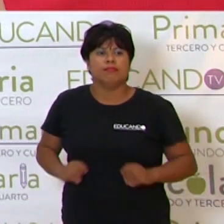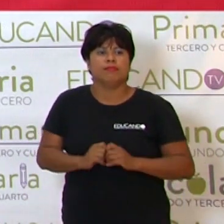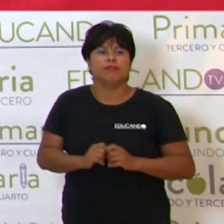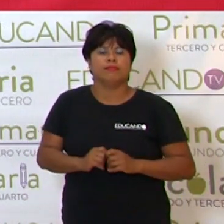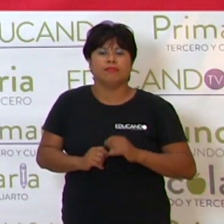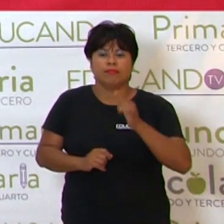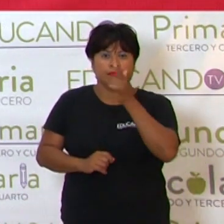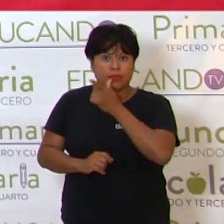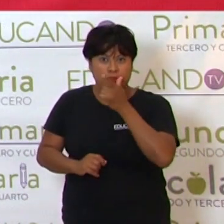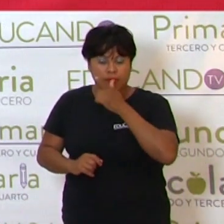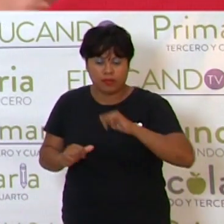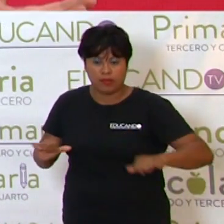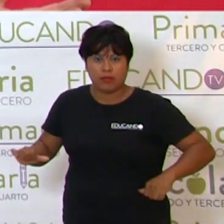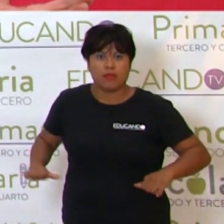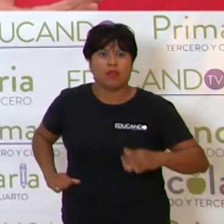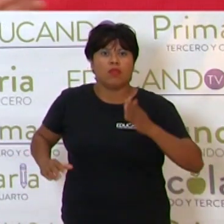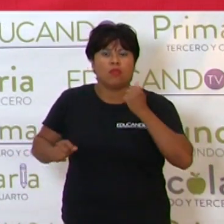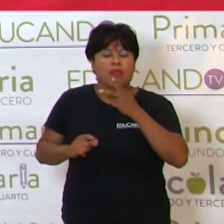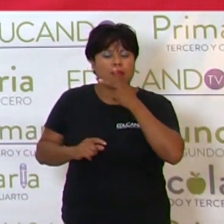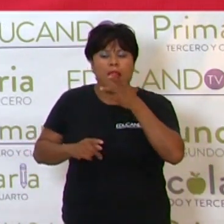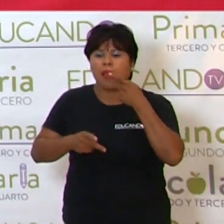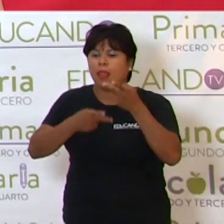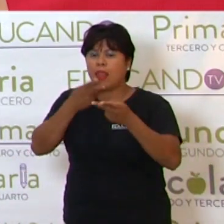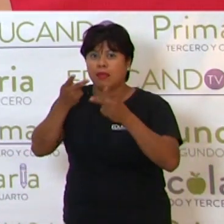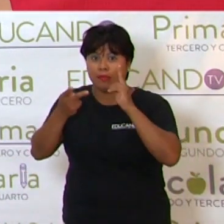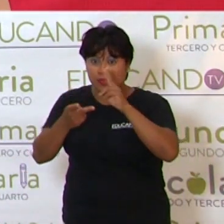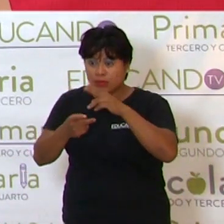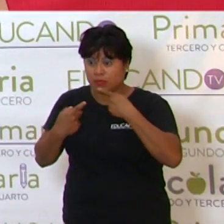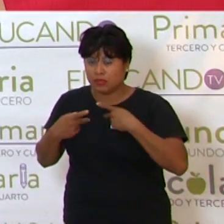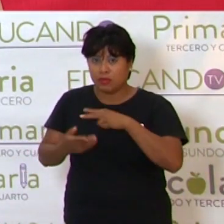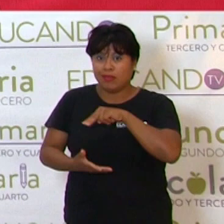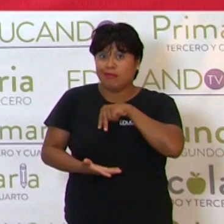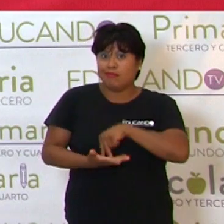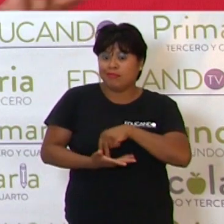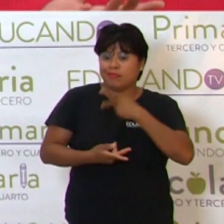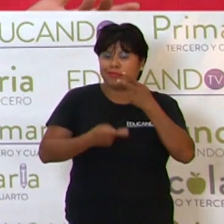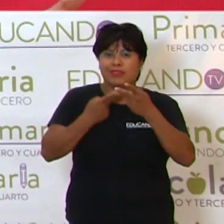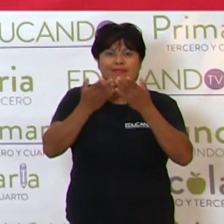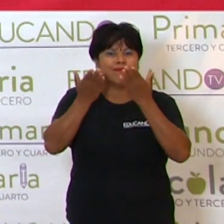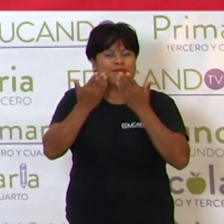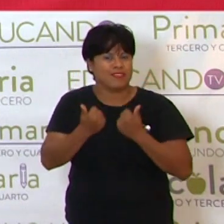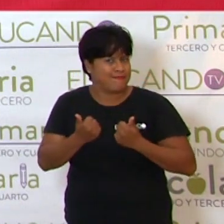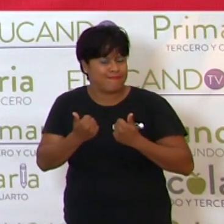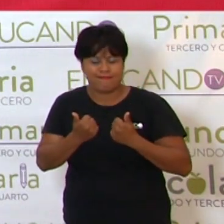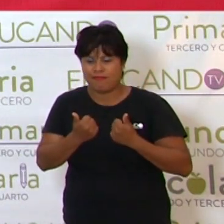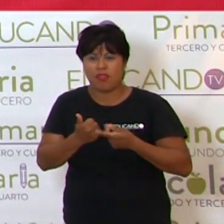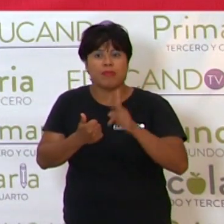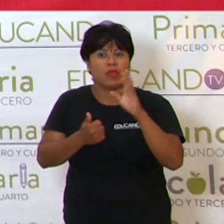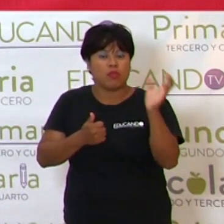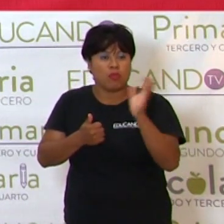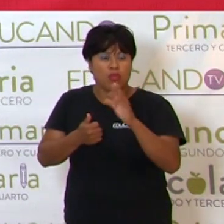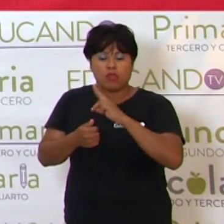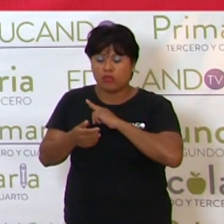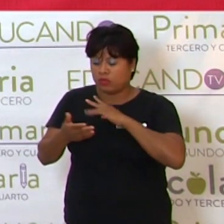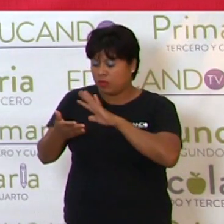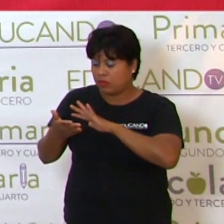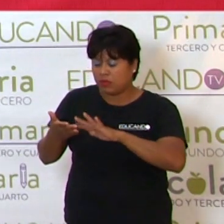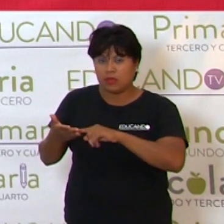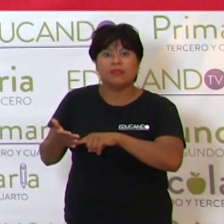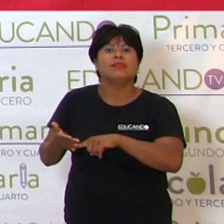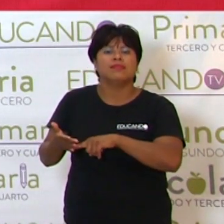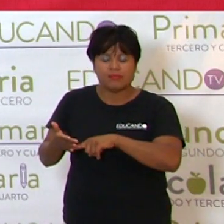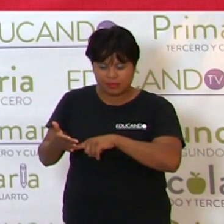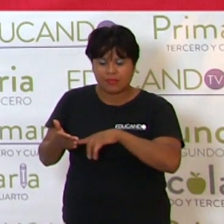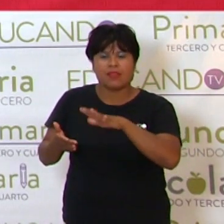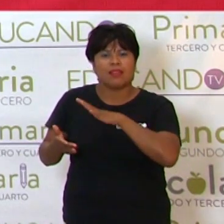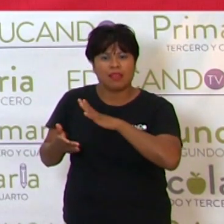características del lenguaje teatral es que no hay un narrador. ¿Vieron ustedes a un narrador? No hay. Pero cuando uno revisa el texto, sí